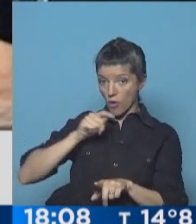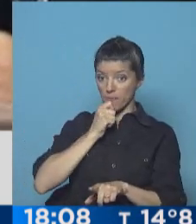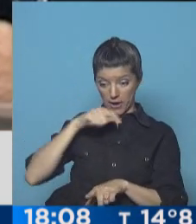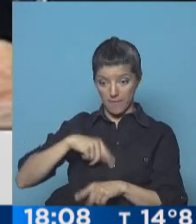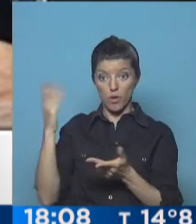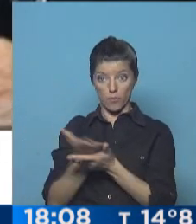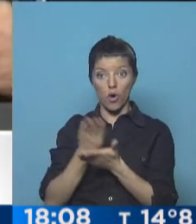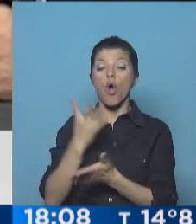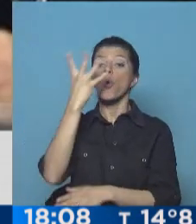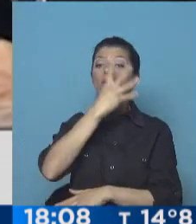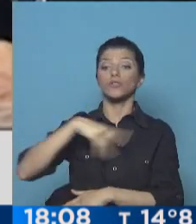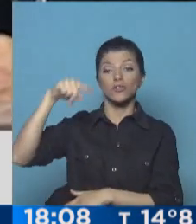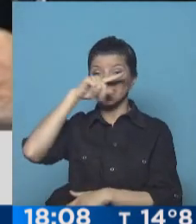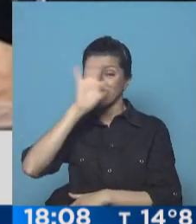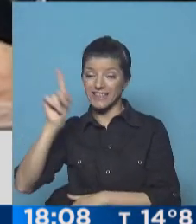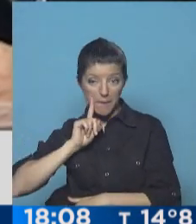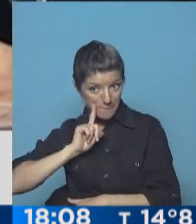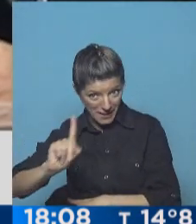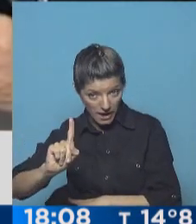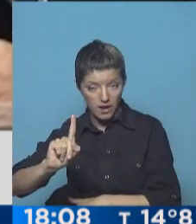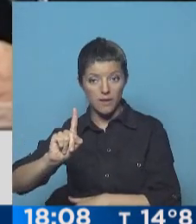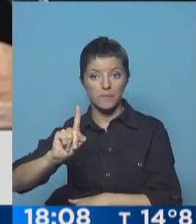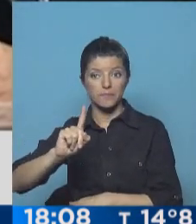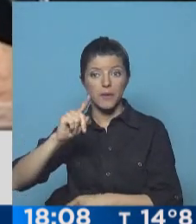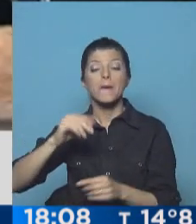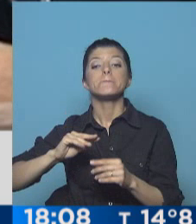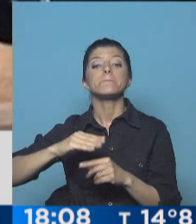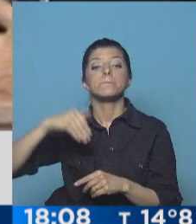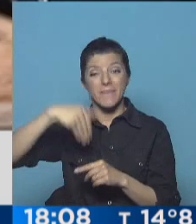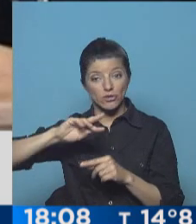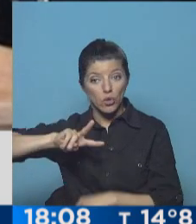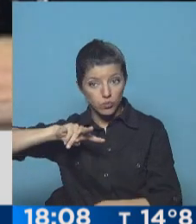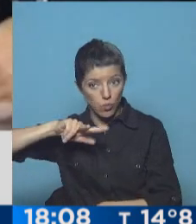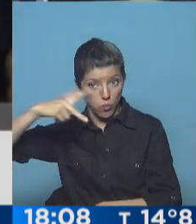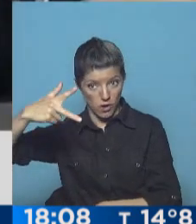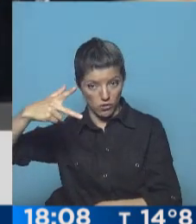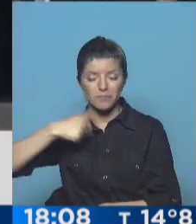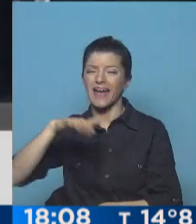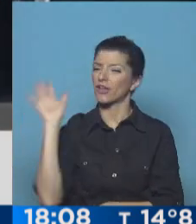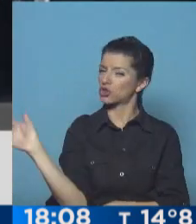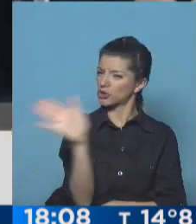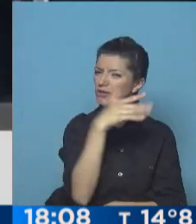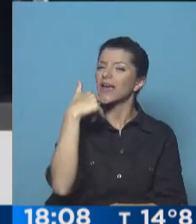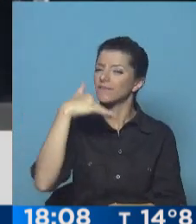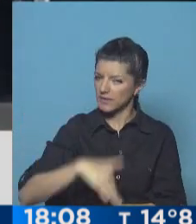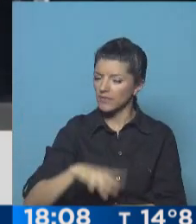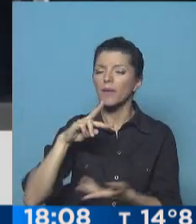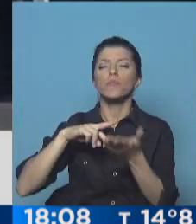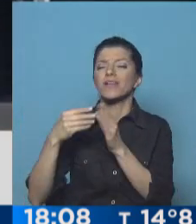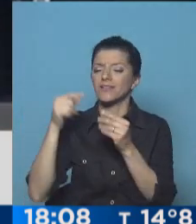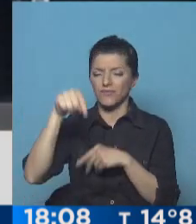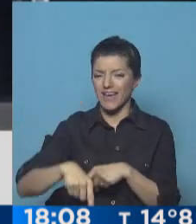es de 470.000 metros cúbicos. Para tener idea de lo que significa para Formosa